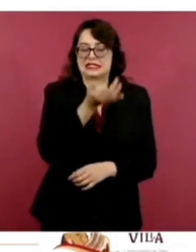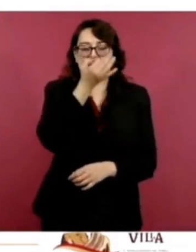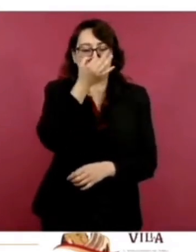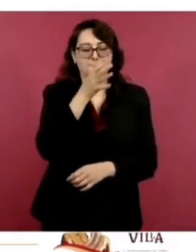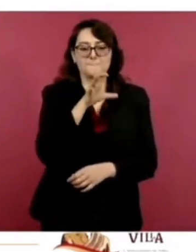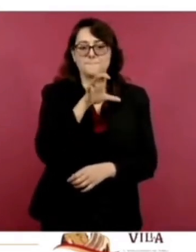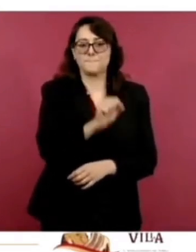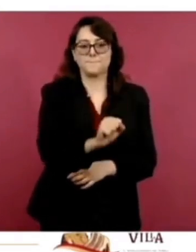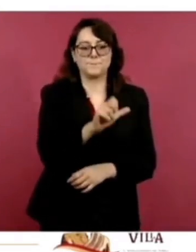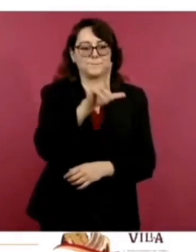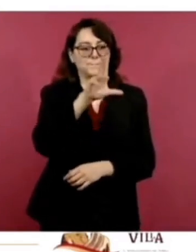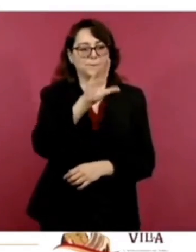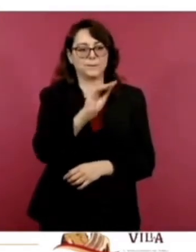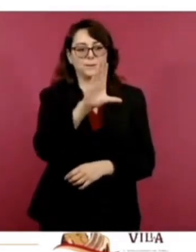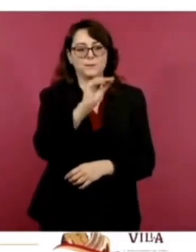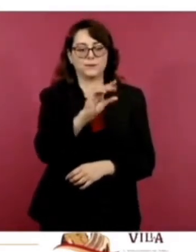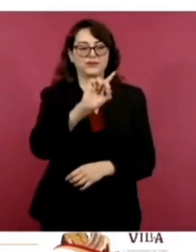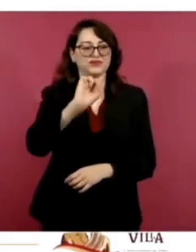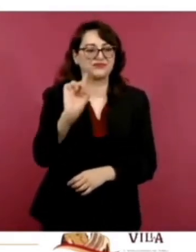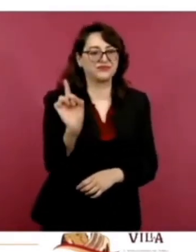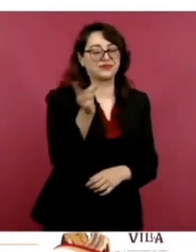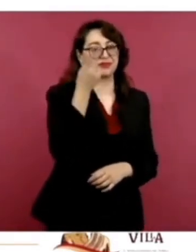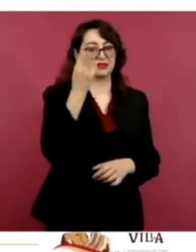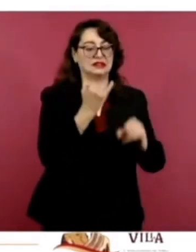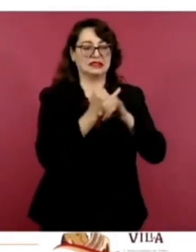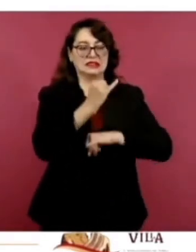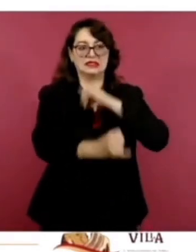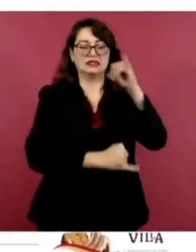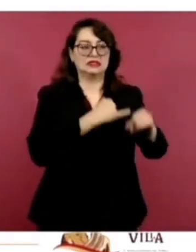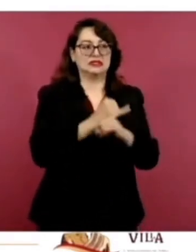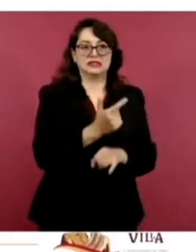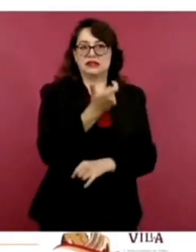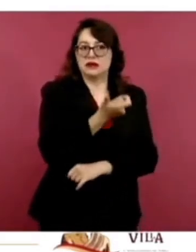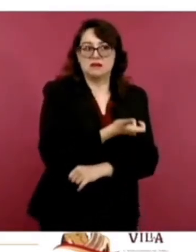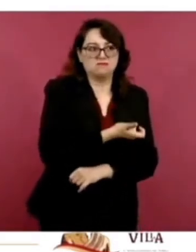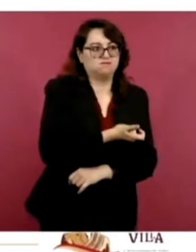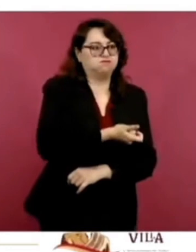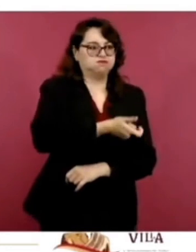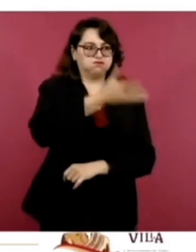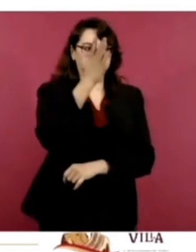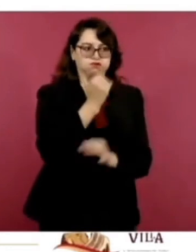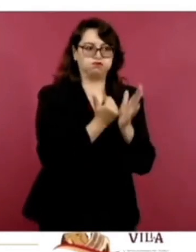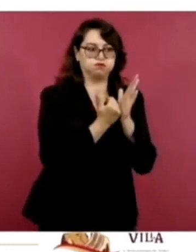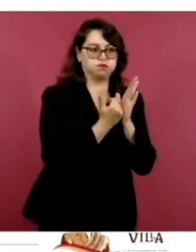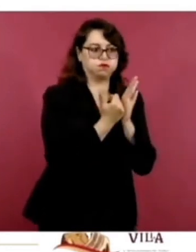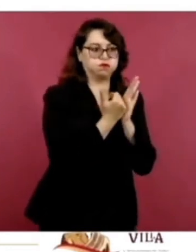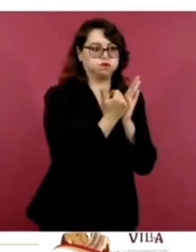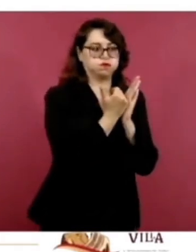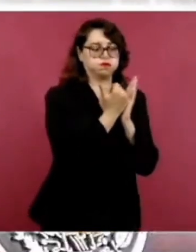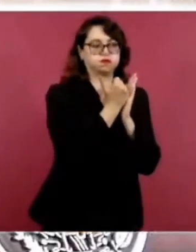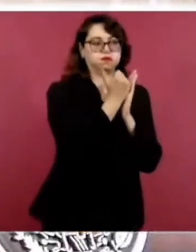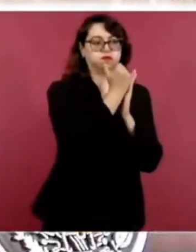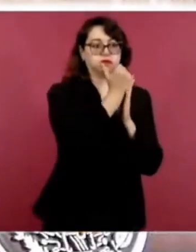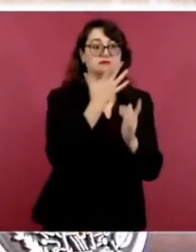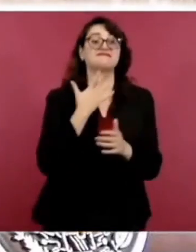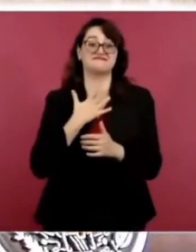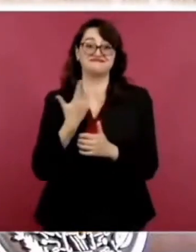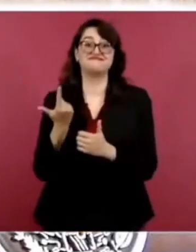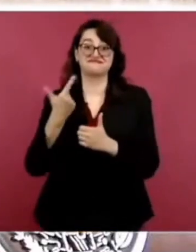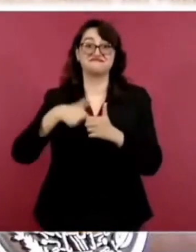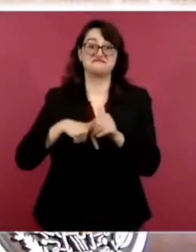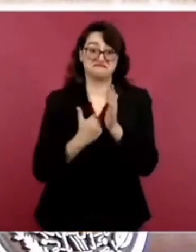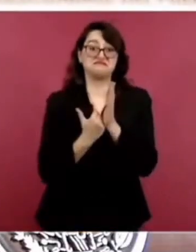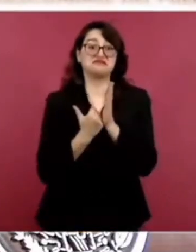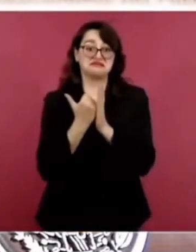dólares muy presionado el mercado internacional sin embargo gracias al al programa de incentivos Fiscales que